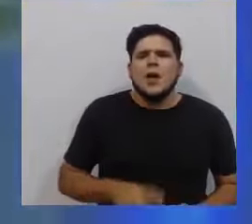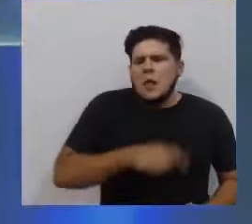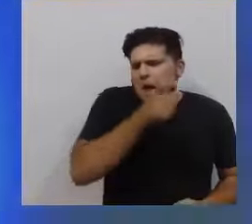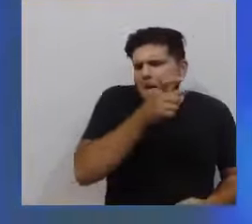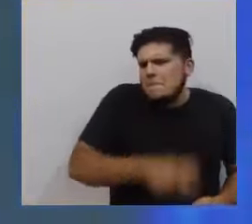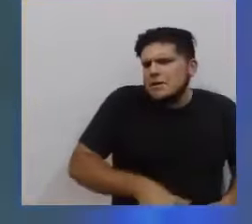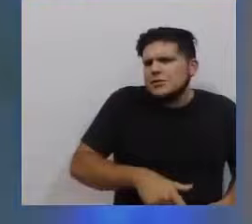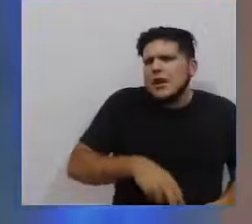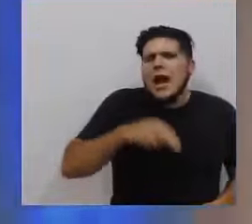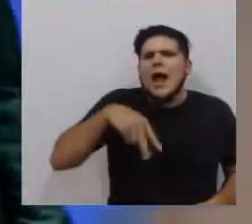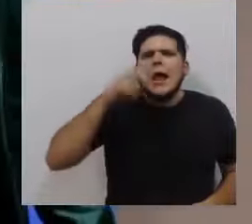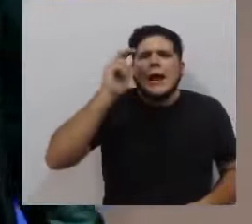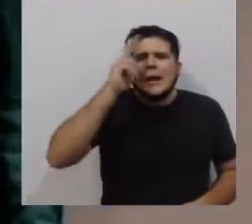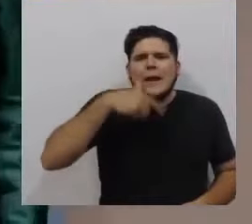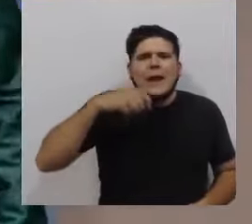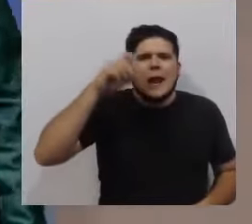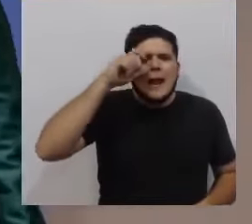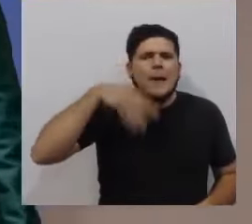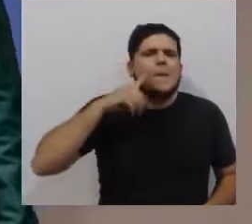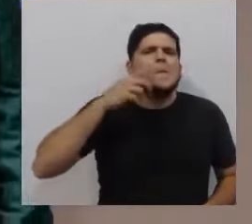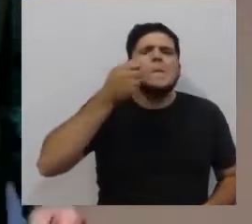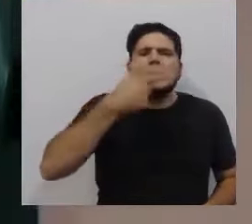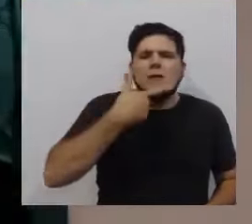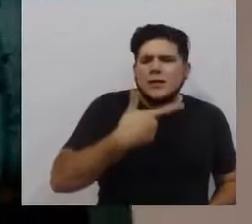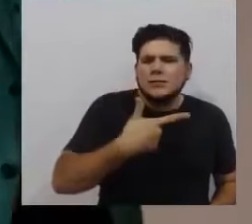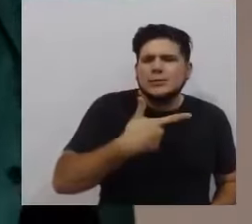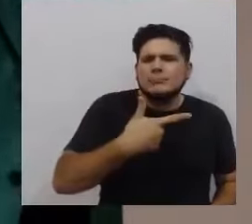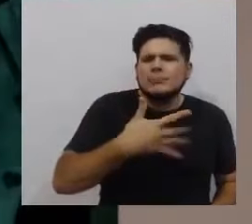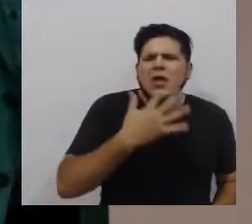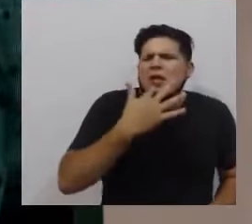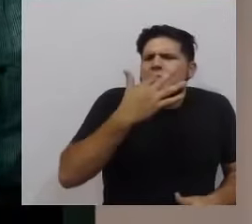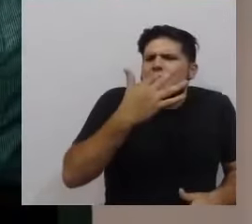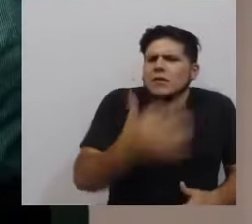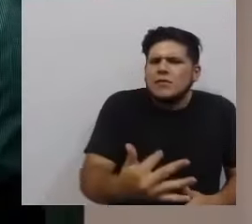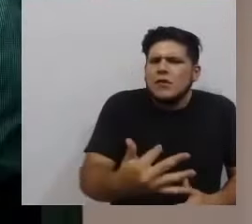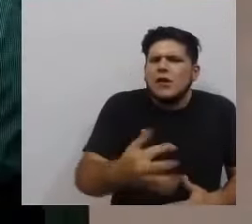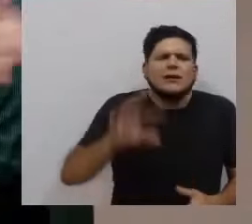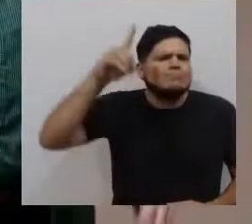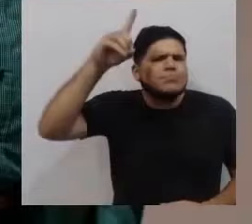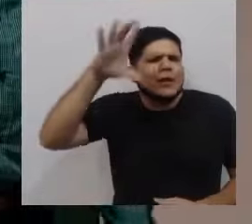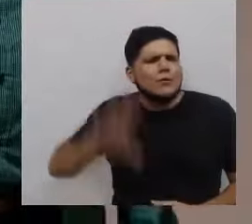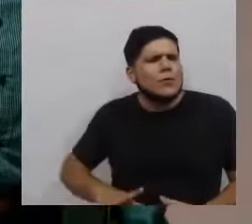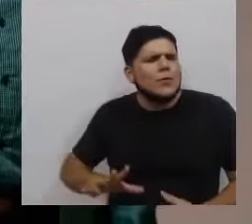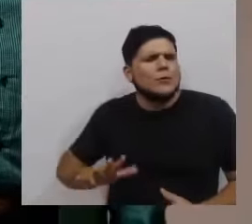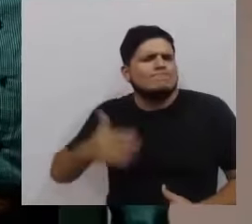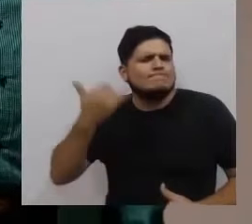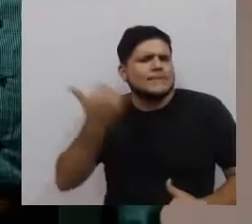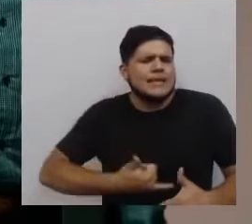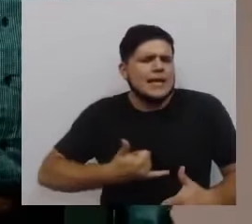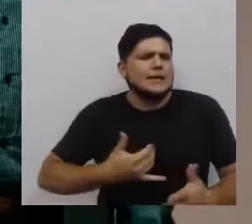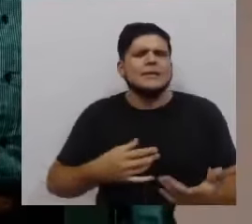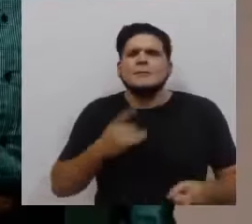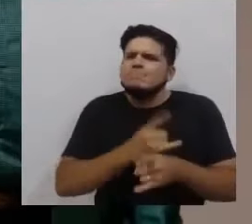está conmigo el dios me va a prosperar él entendió ese principio que no hay cosa difícil